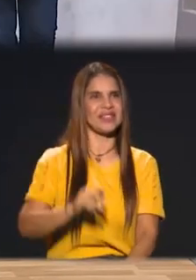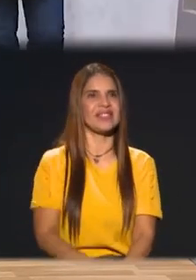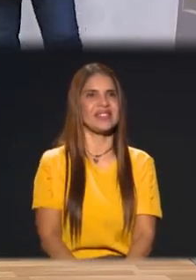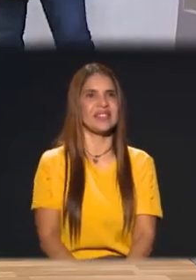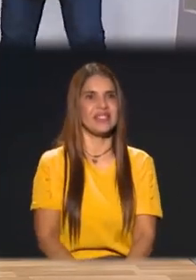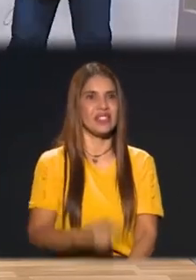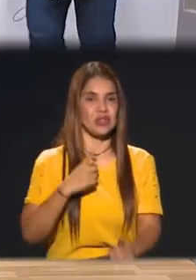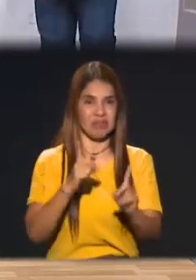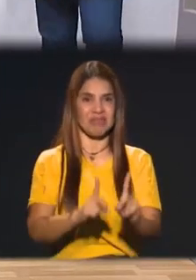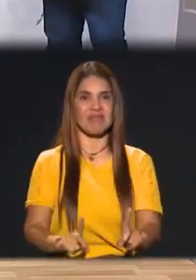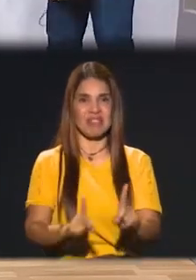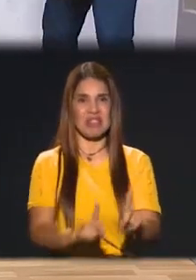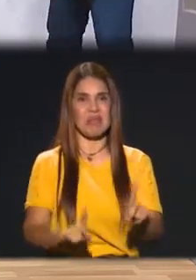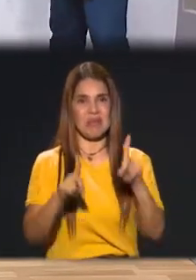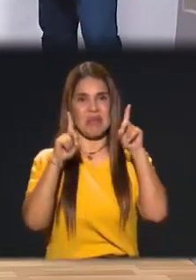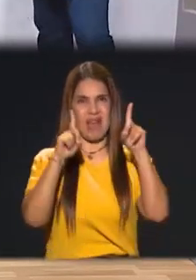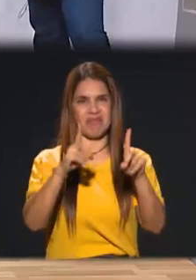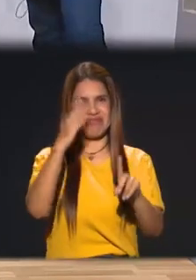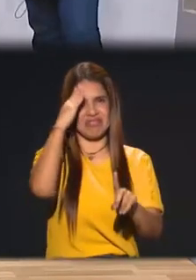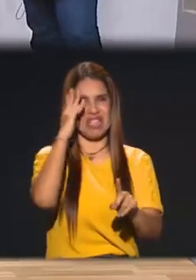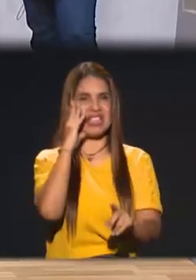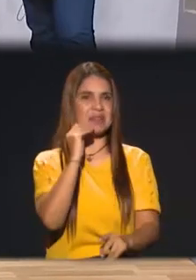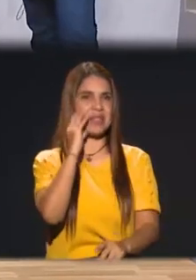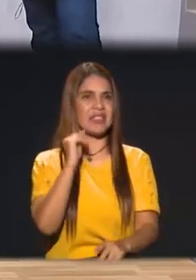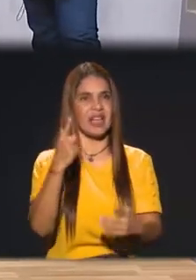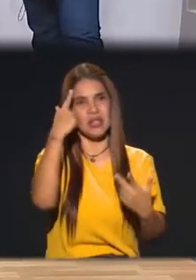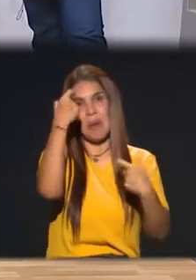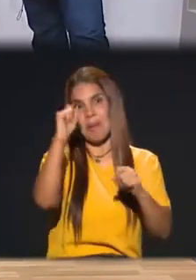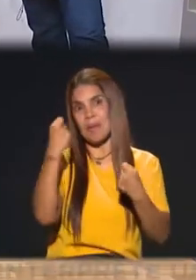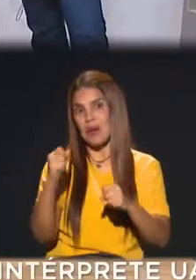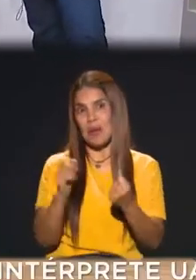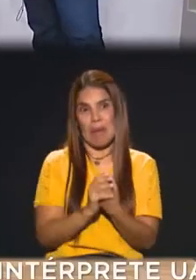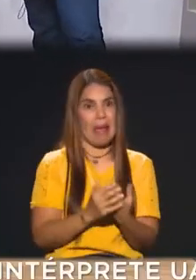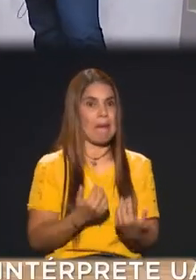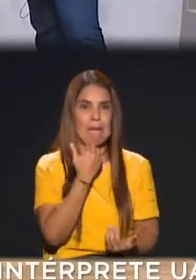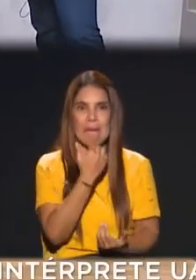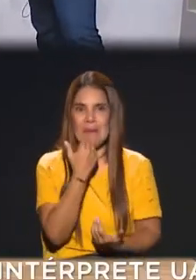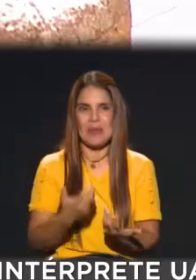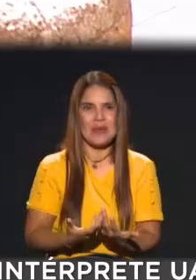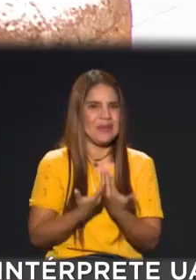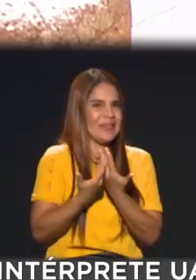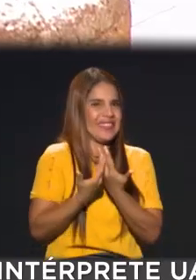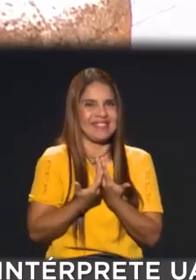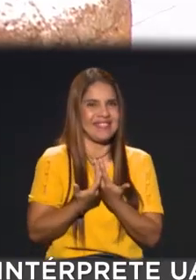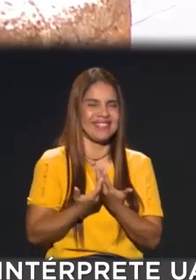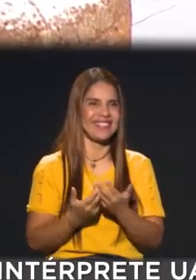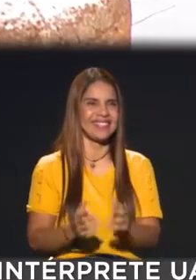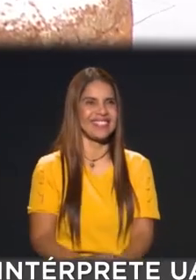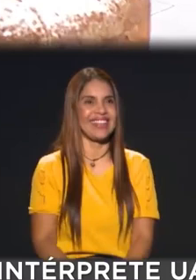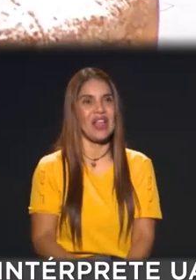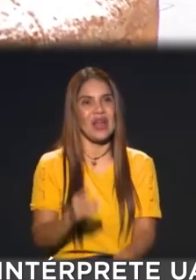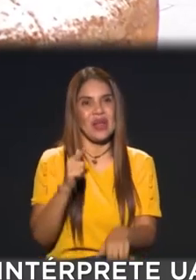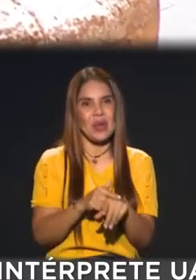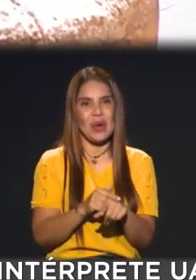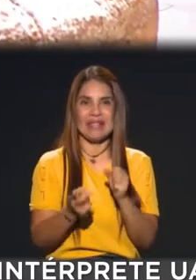Yo tengo un diplomado en partir torta. Ay, gracias, yo estaba acá preocupada, yo, Dios mío, ya todos me ven de estar gozando, que cómo va a partir la torta. Bueno. Y tiene que